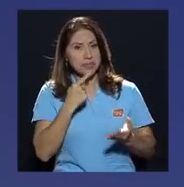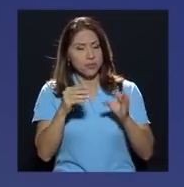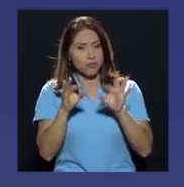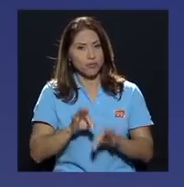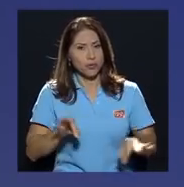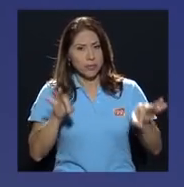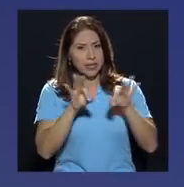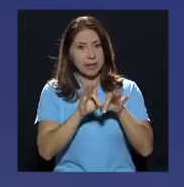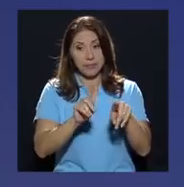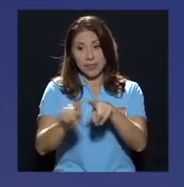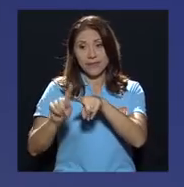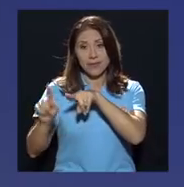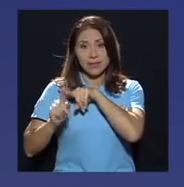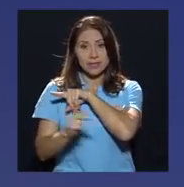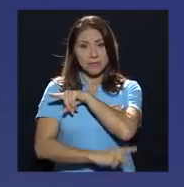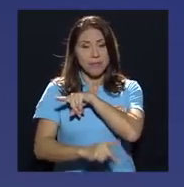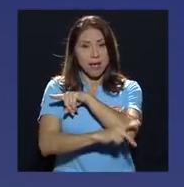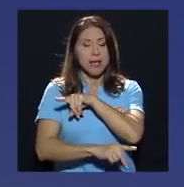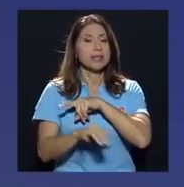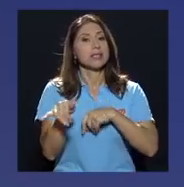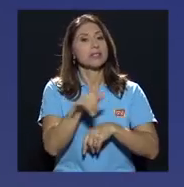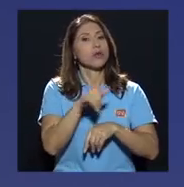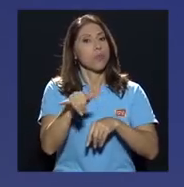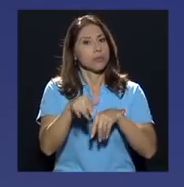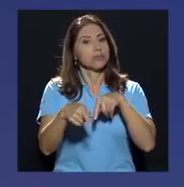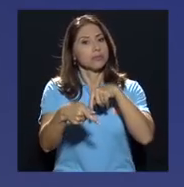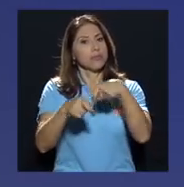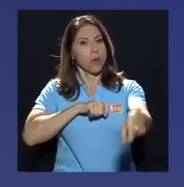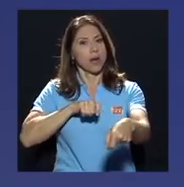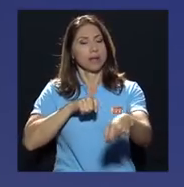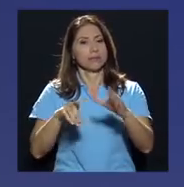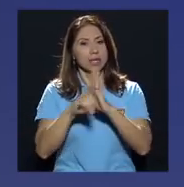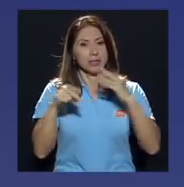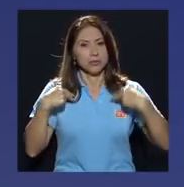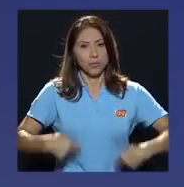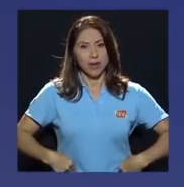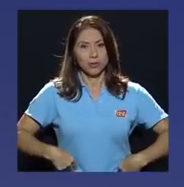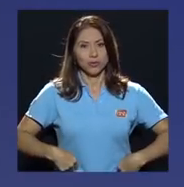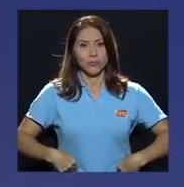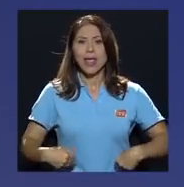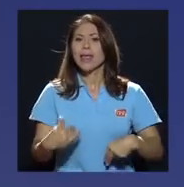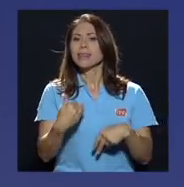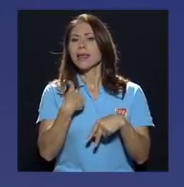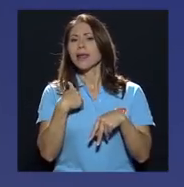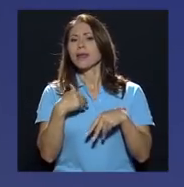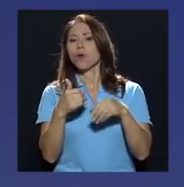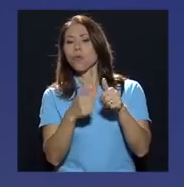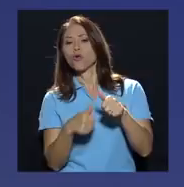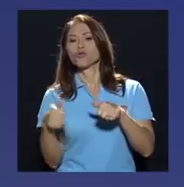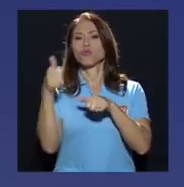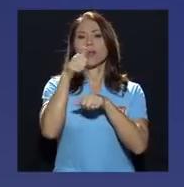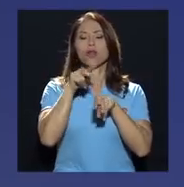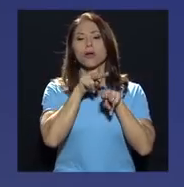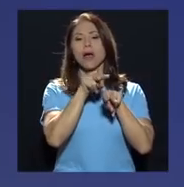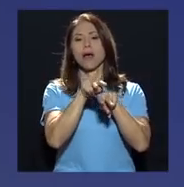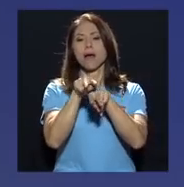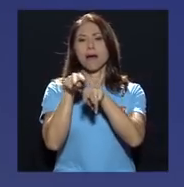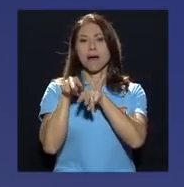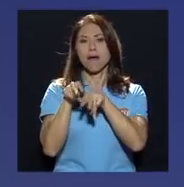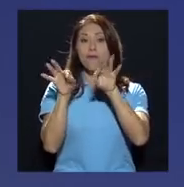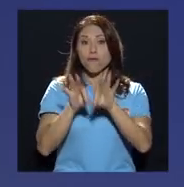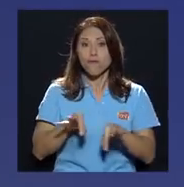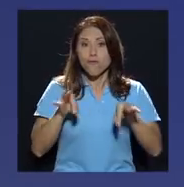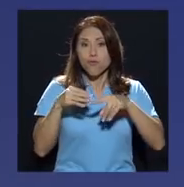don manuel es fundamental los estados en ningún momento se convierten en estados violadores de derechos humanos y el tener un tutelaje superior